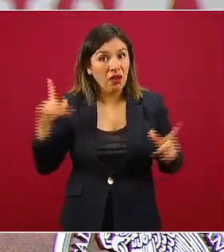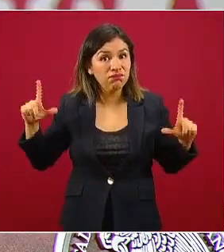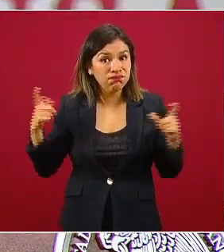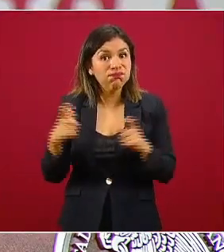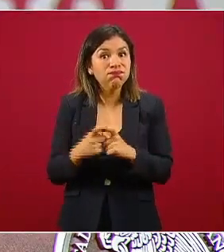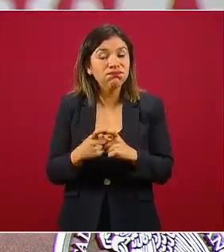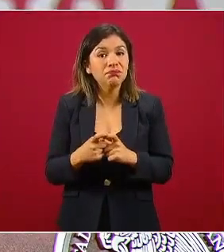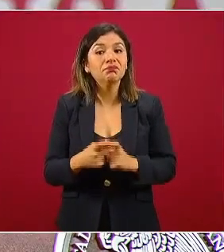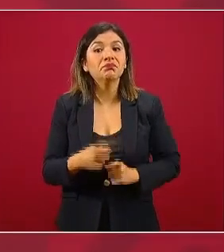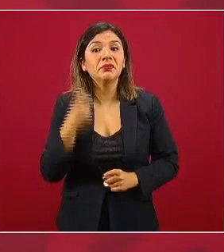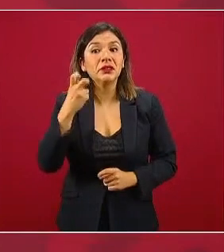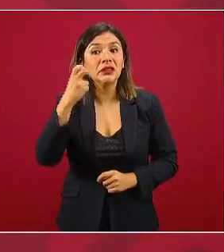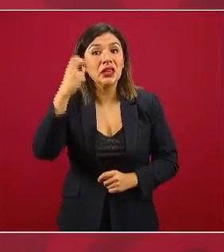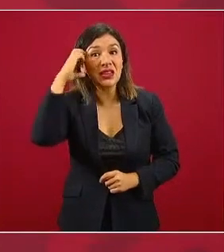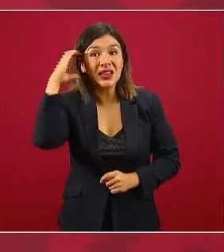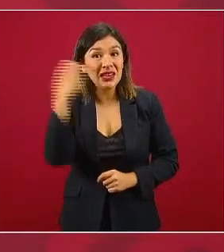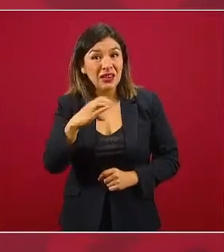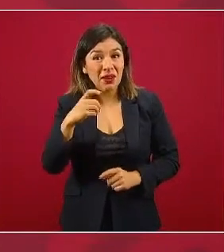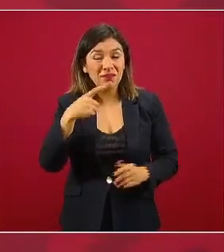Es de los delitos